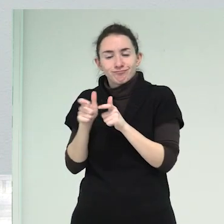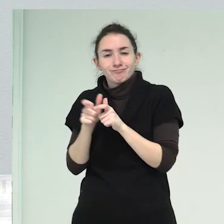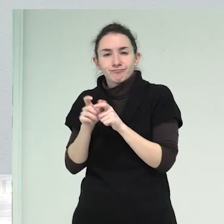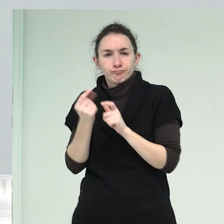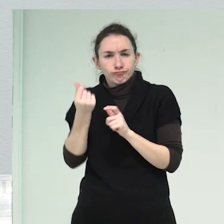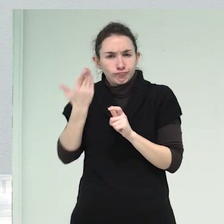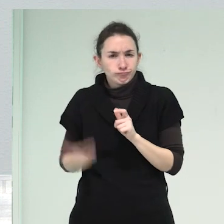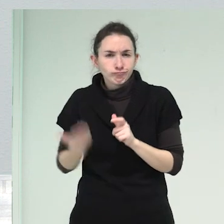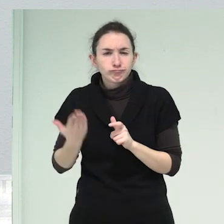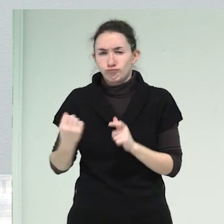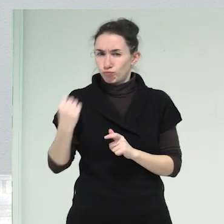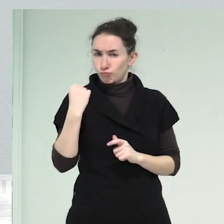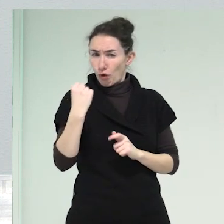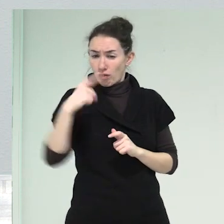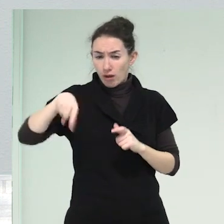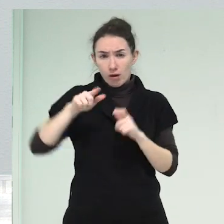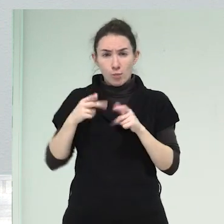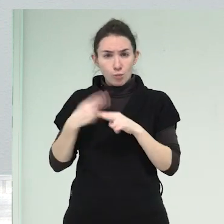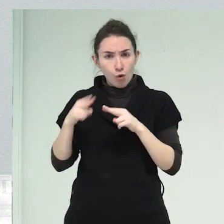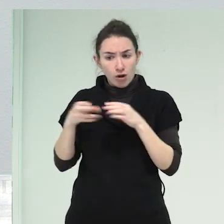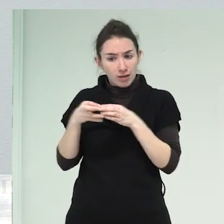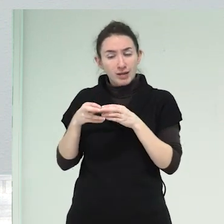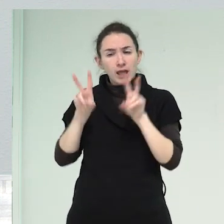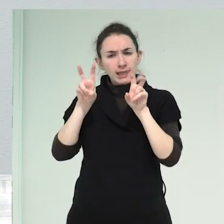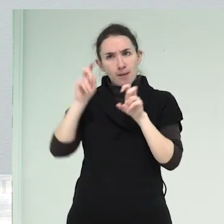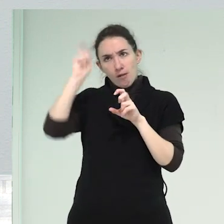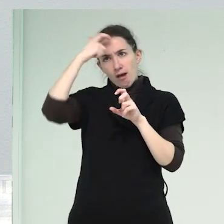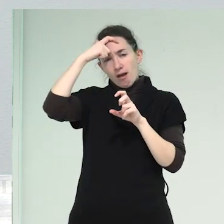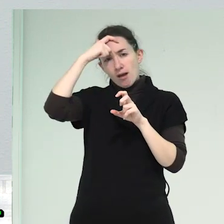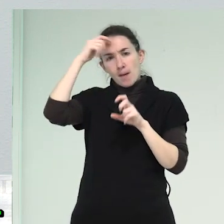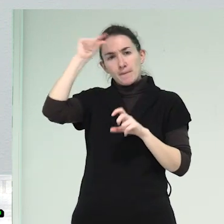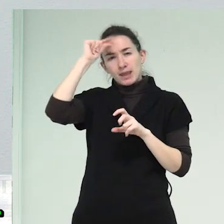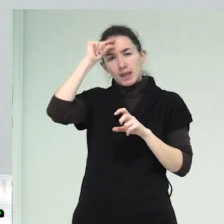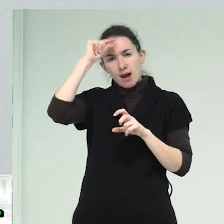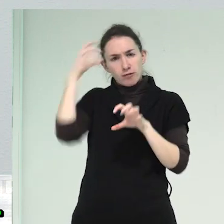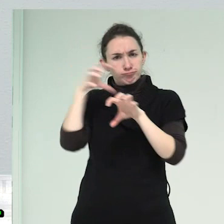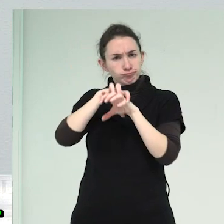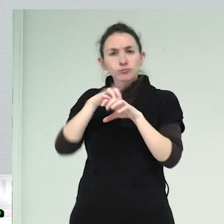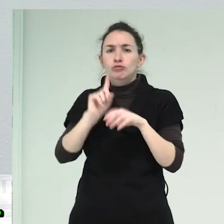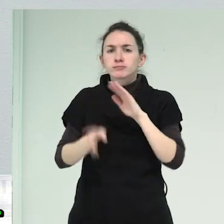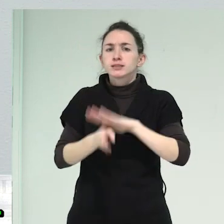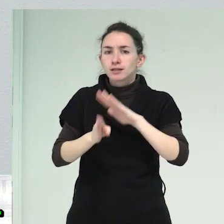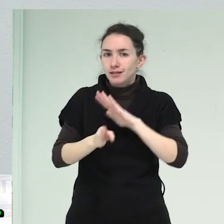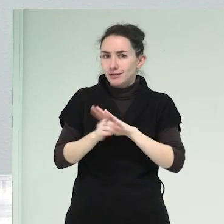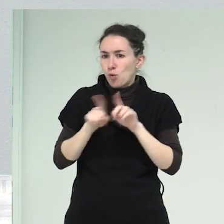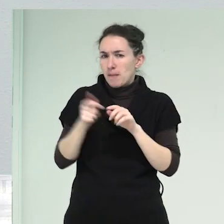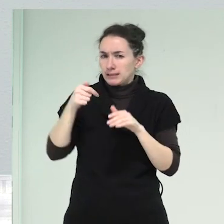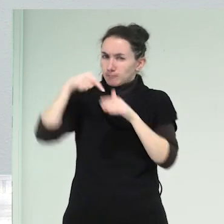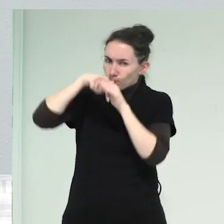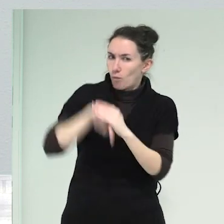latinoamericanas políticas no hicieron una ruptura con este patrón, sino que lo hicieron más